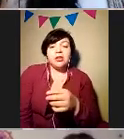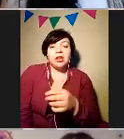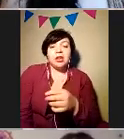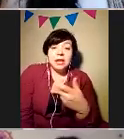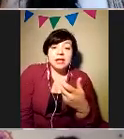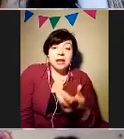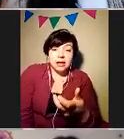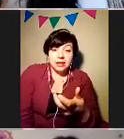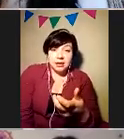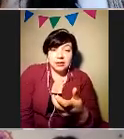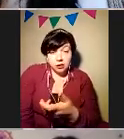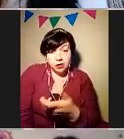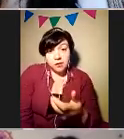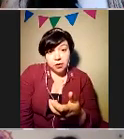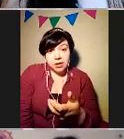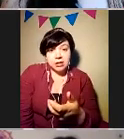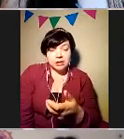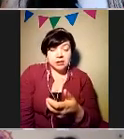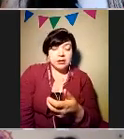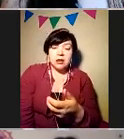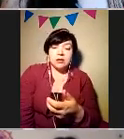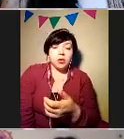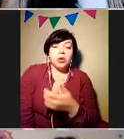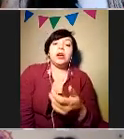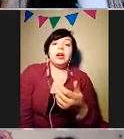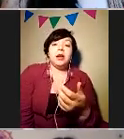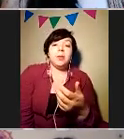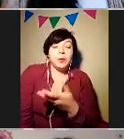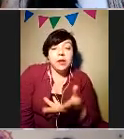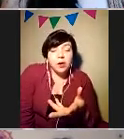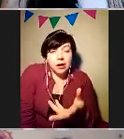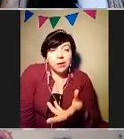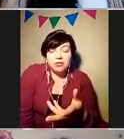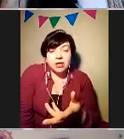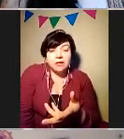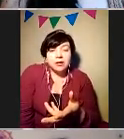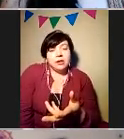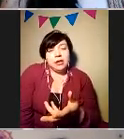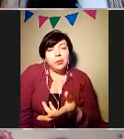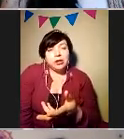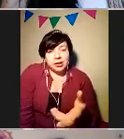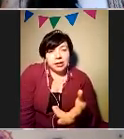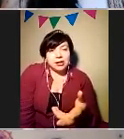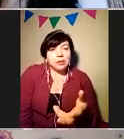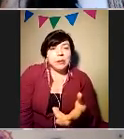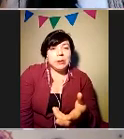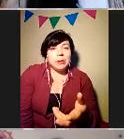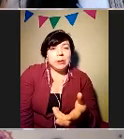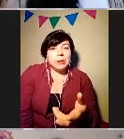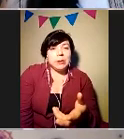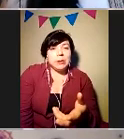publicidad en la televisión, sino que una empatía y cercanía, que son los influencers en este caso, con públicos, además objetivos importantes, que